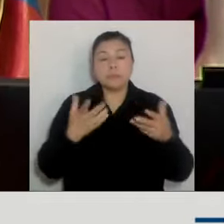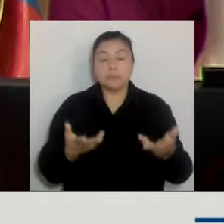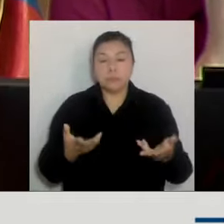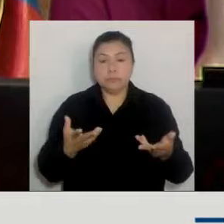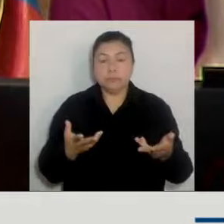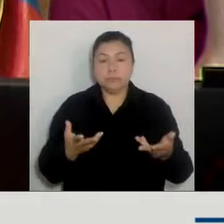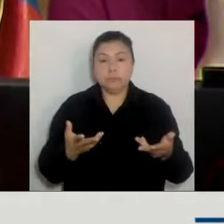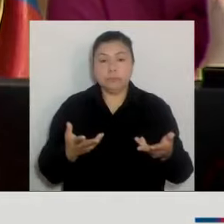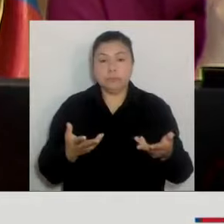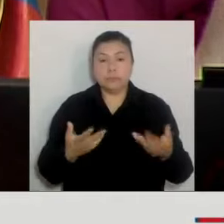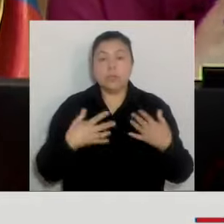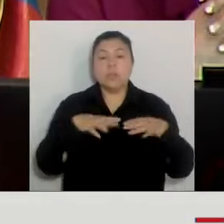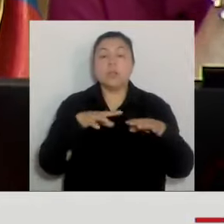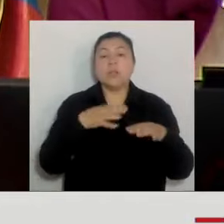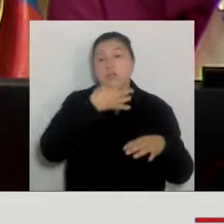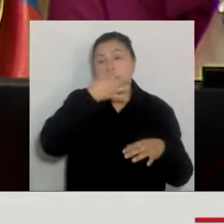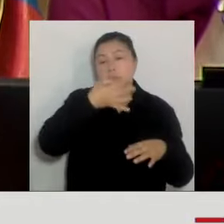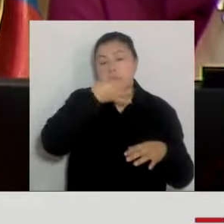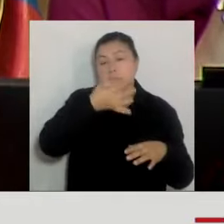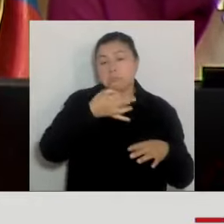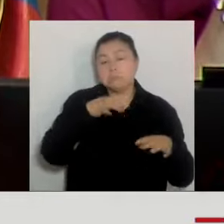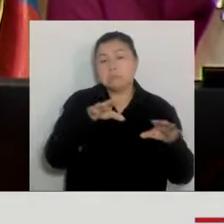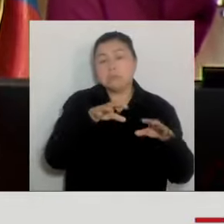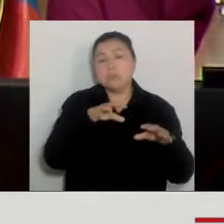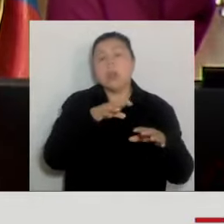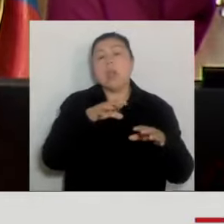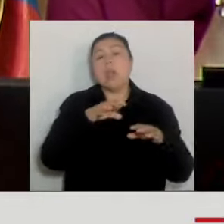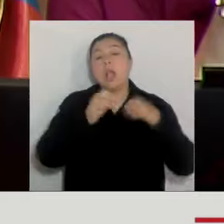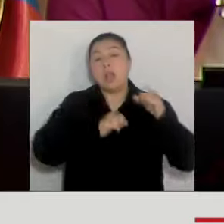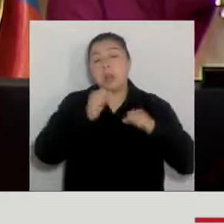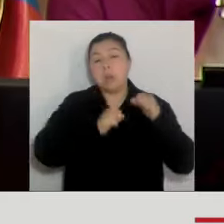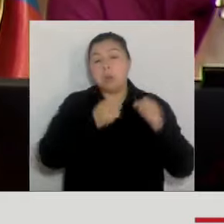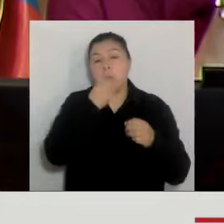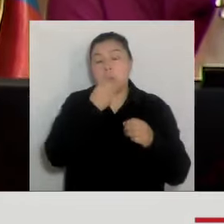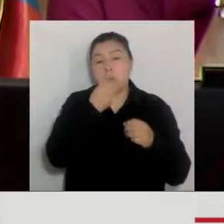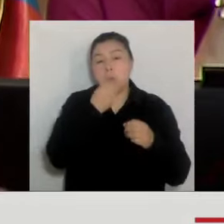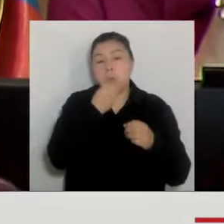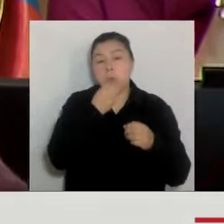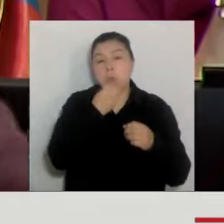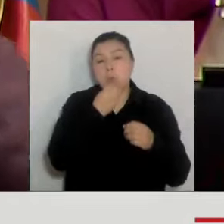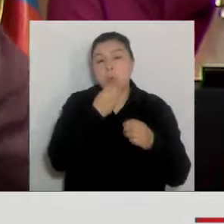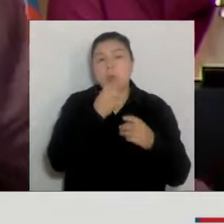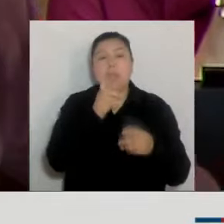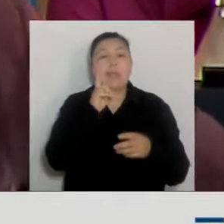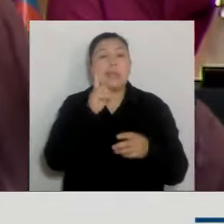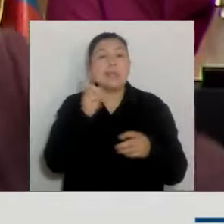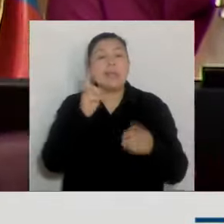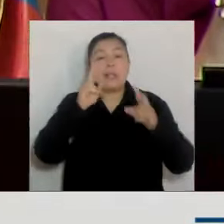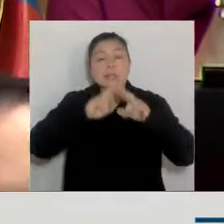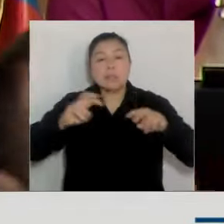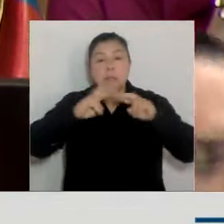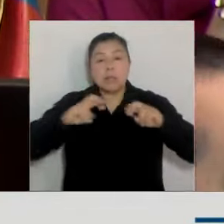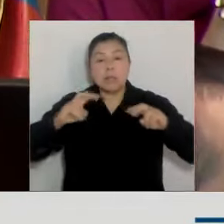usado en el mundo de la industria alimentaria en la academia y en Quienes se a investigar en este tipo de de asuntos